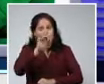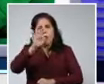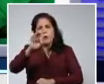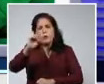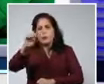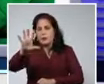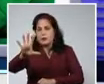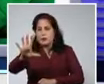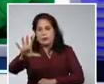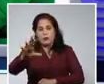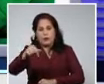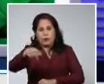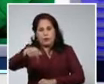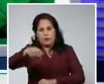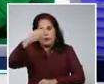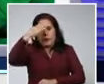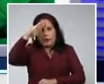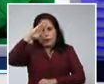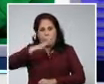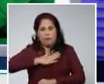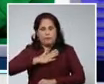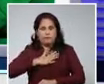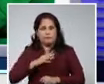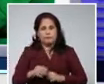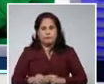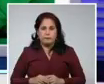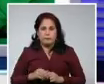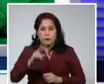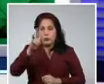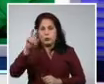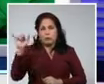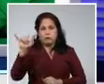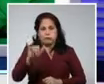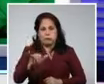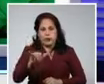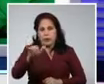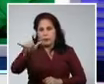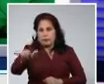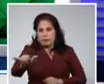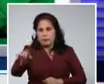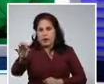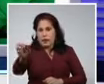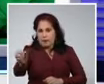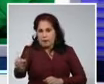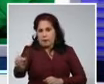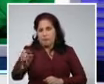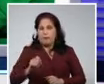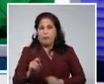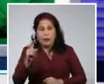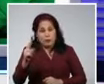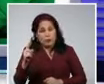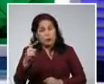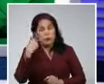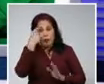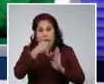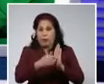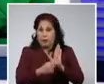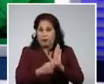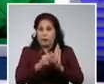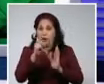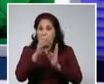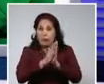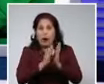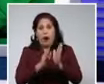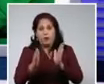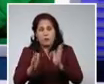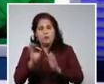805 autóctonos y 2 importados. Esta es una característica desde hace más de un mes. Cada